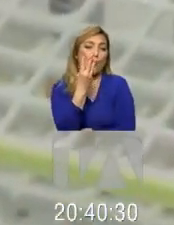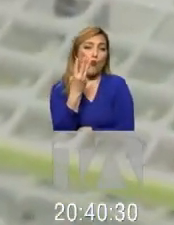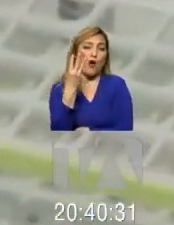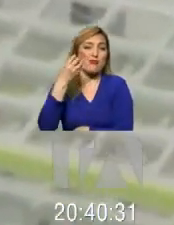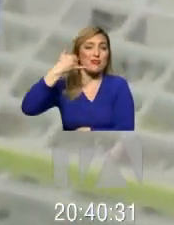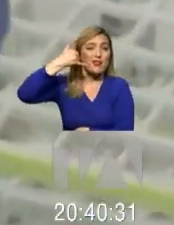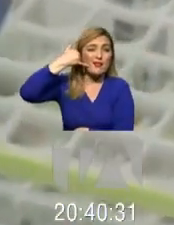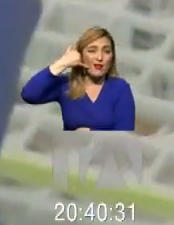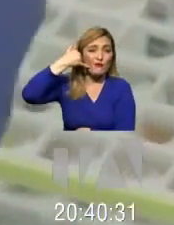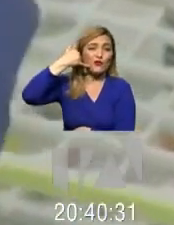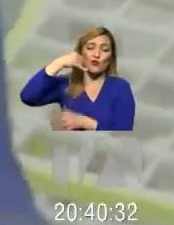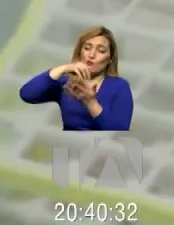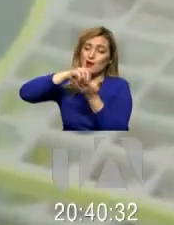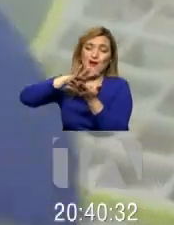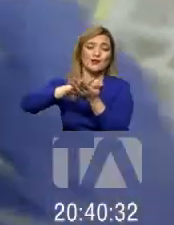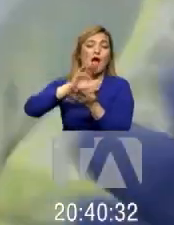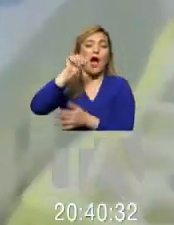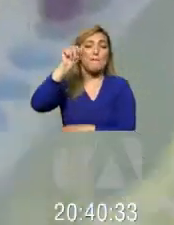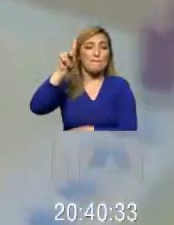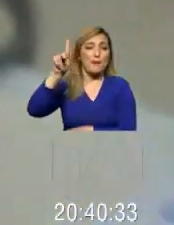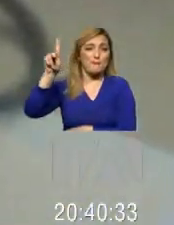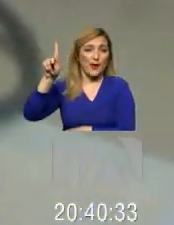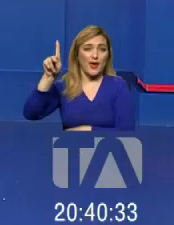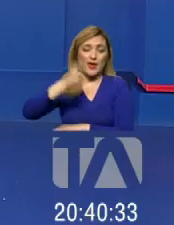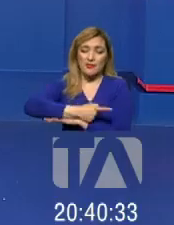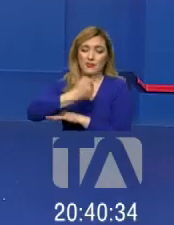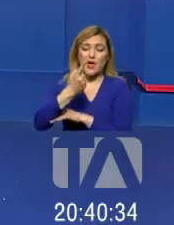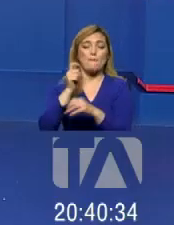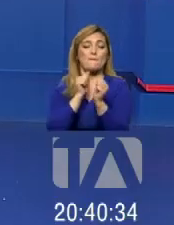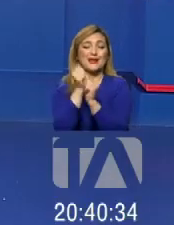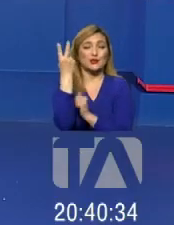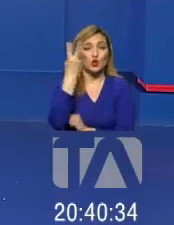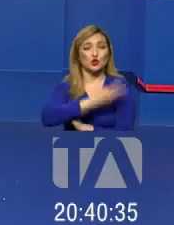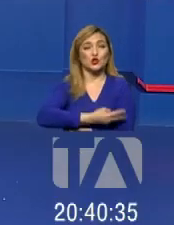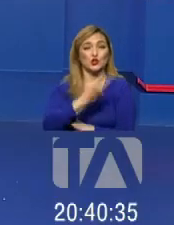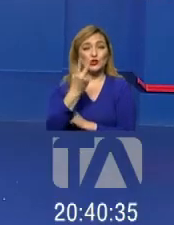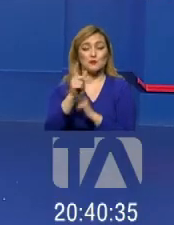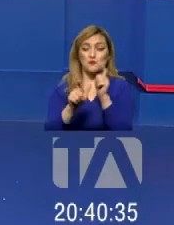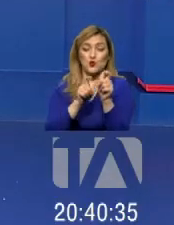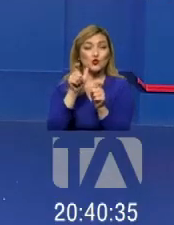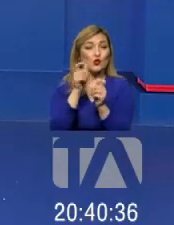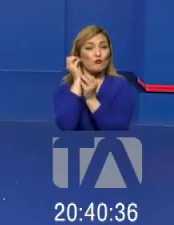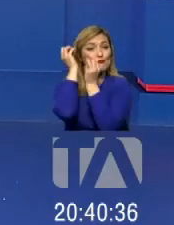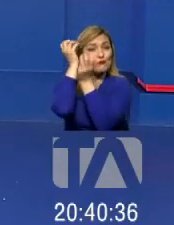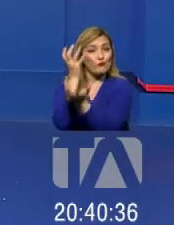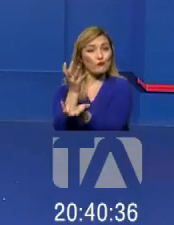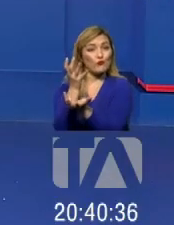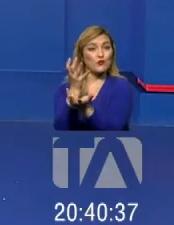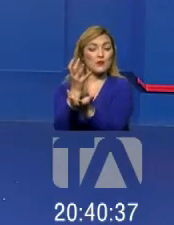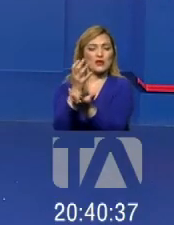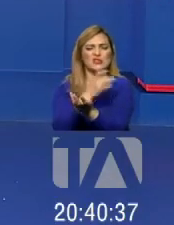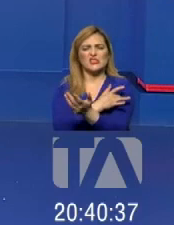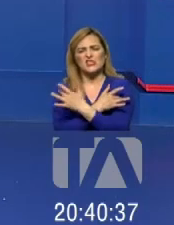de teléfonos inteligentes donde cada día o cada 2 días el personal reporte